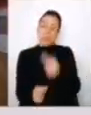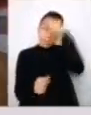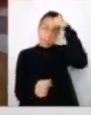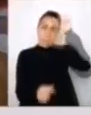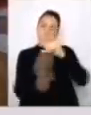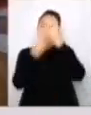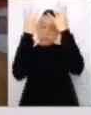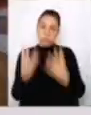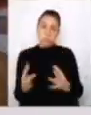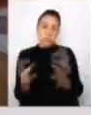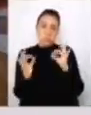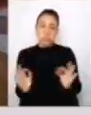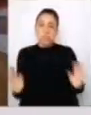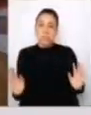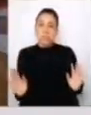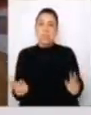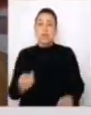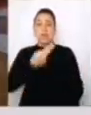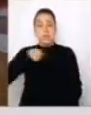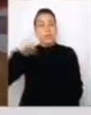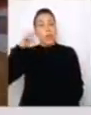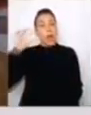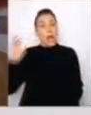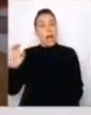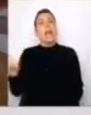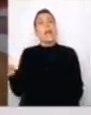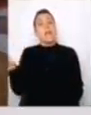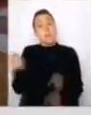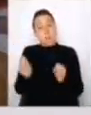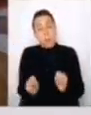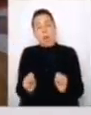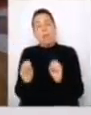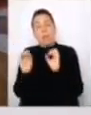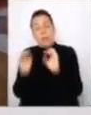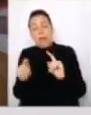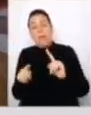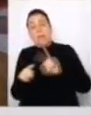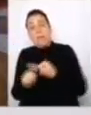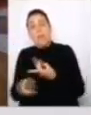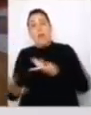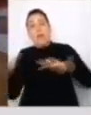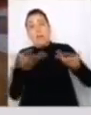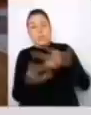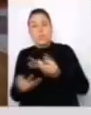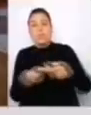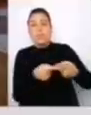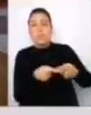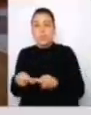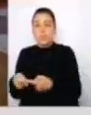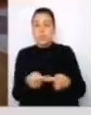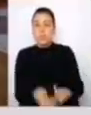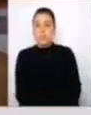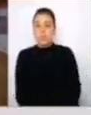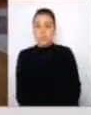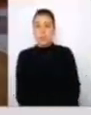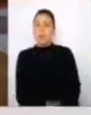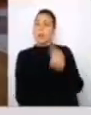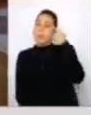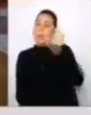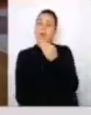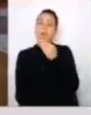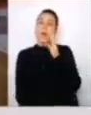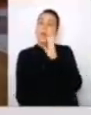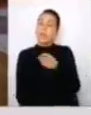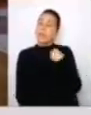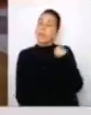creemos en la resocialización sí pero también creemos que hay que restablecer el orden cósmico